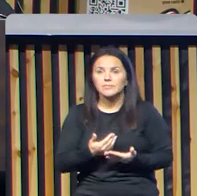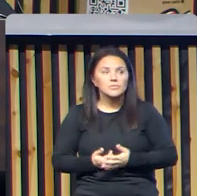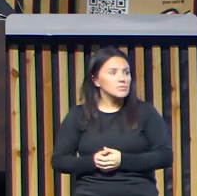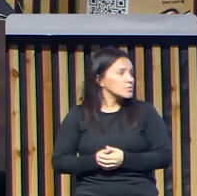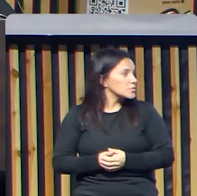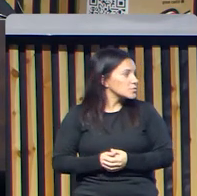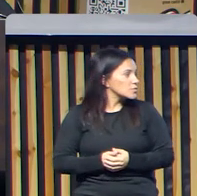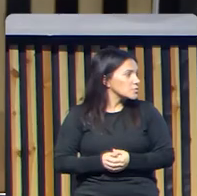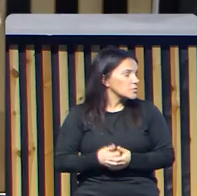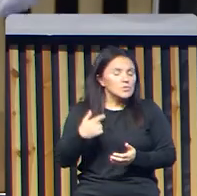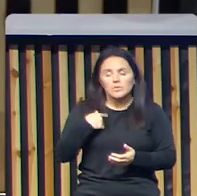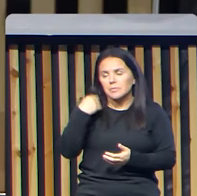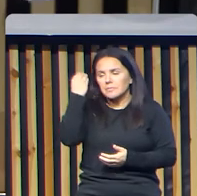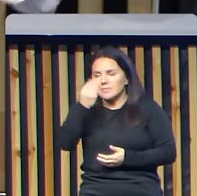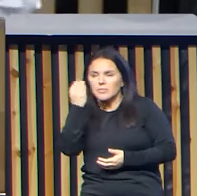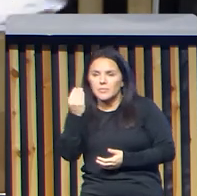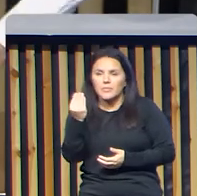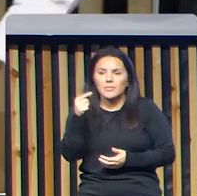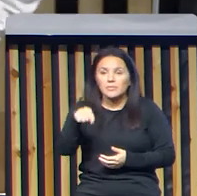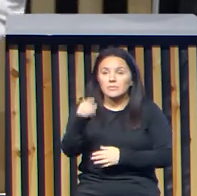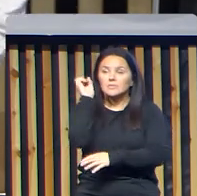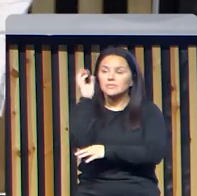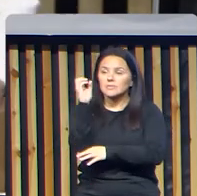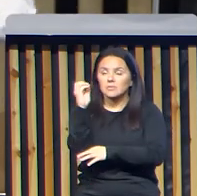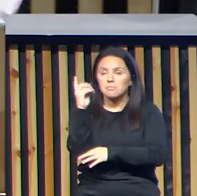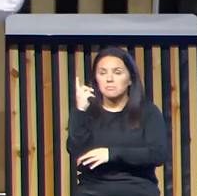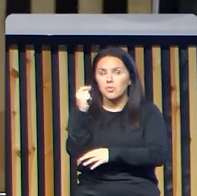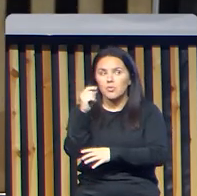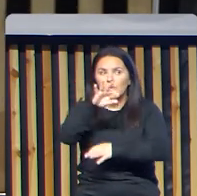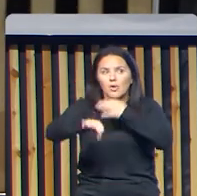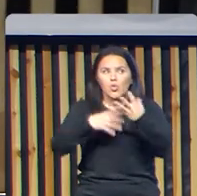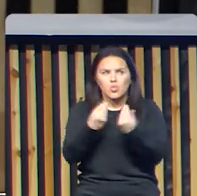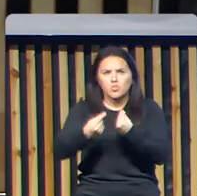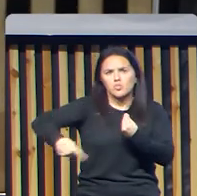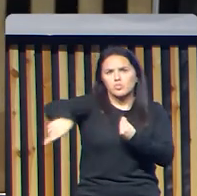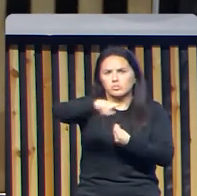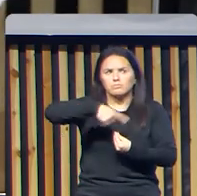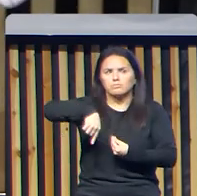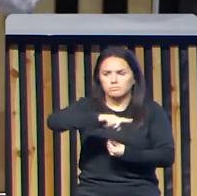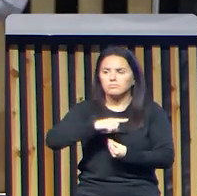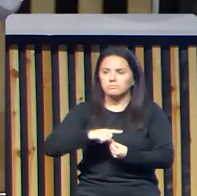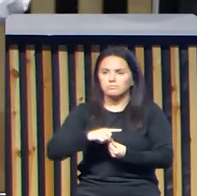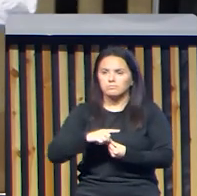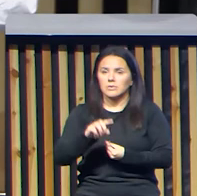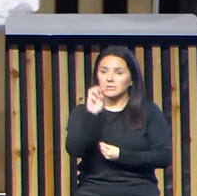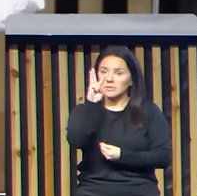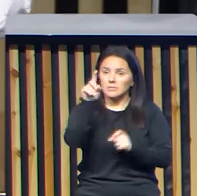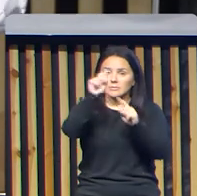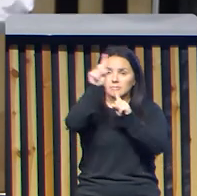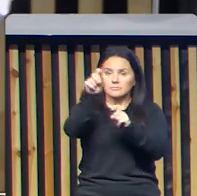he pensado en organizar esta charla con vosotros A través de tres preguntas